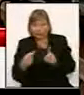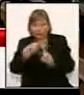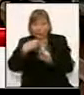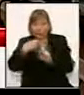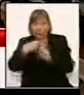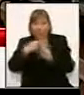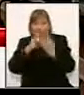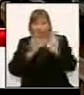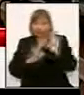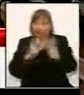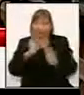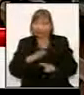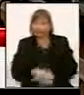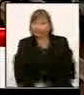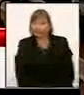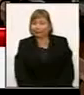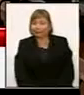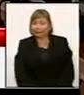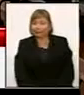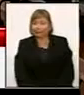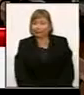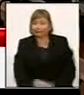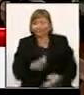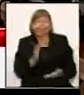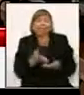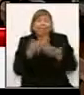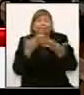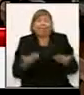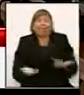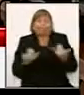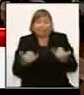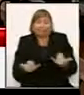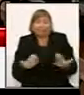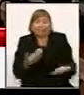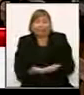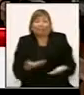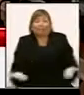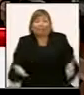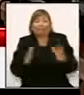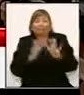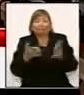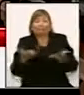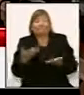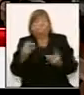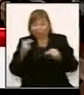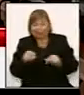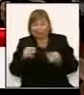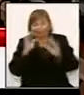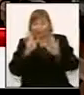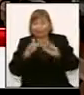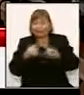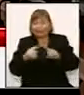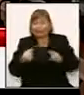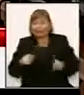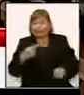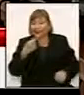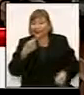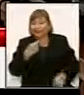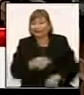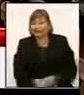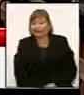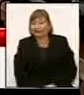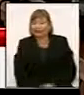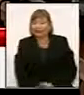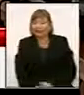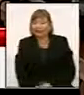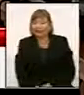con las 9 ya existentes. ¿Qué es lo que existe en este momento en estas 10 hectáreas? Ya, lo que existe en este momento, doctora,